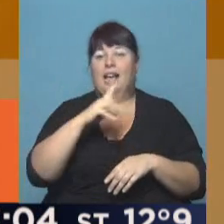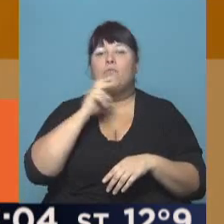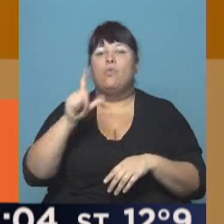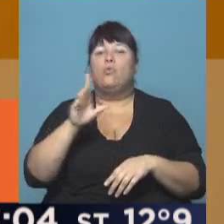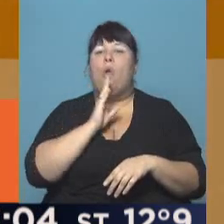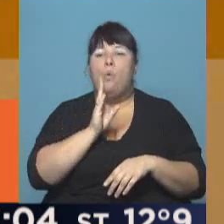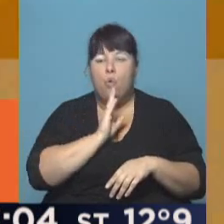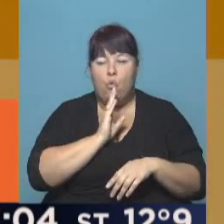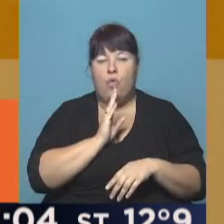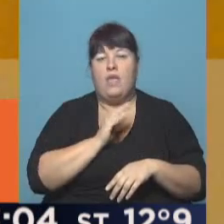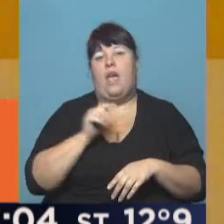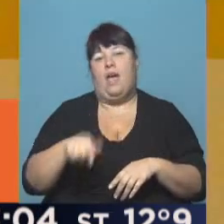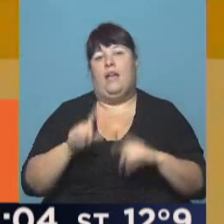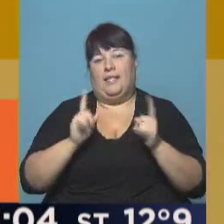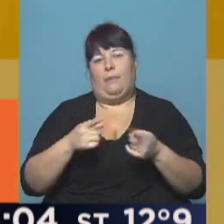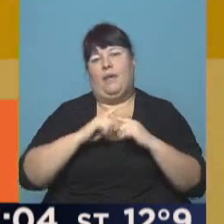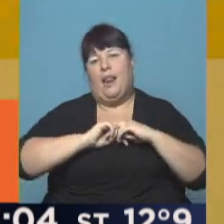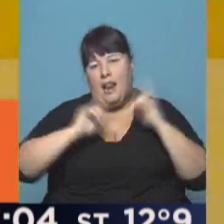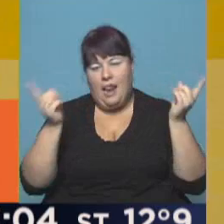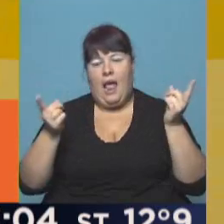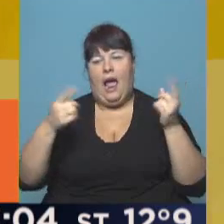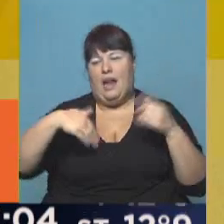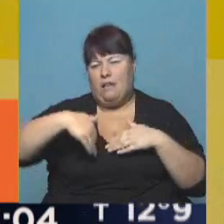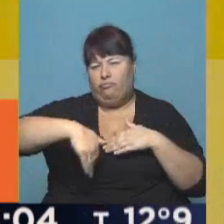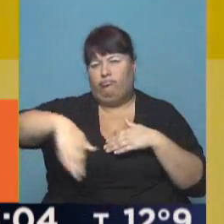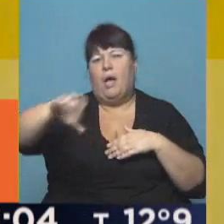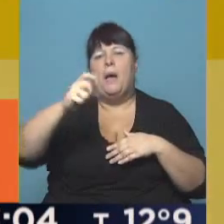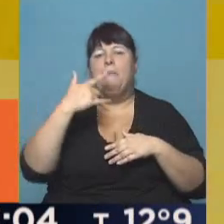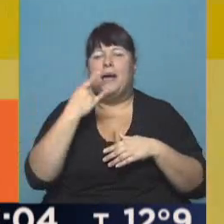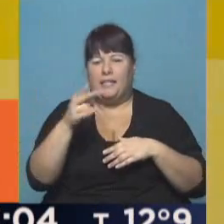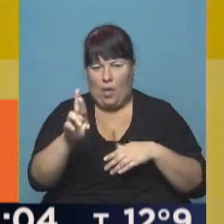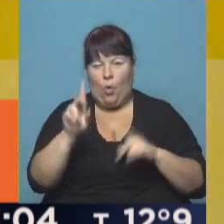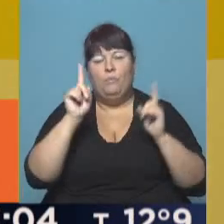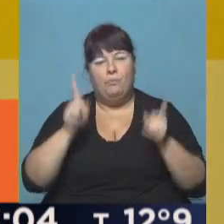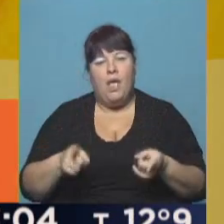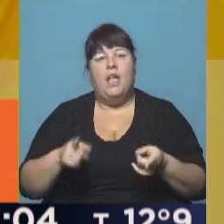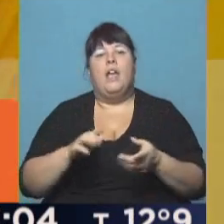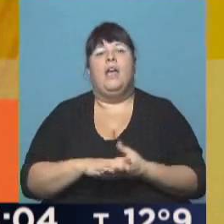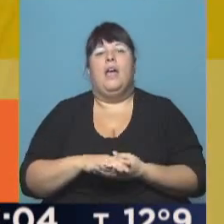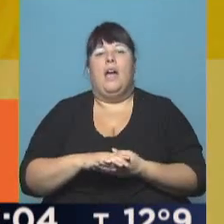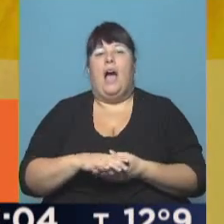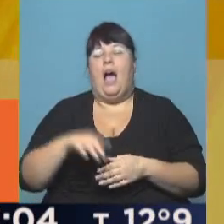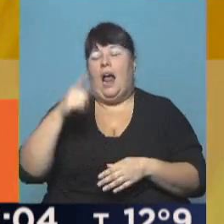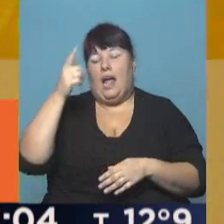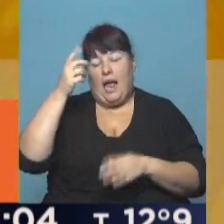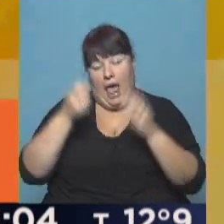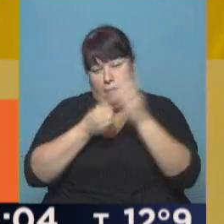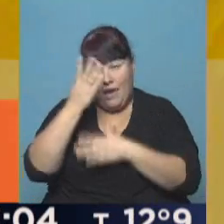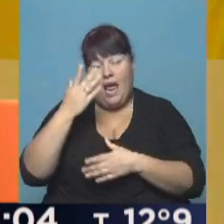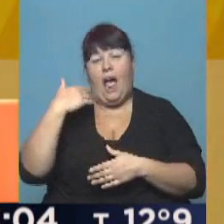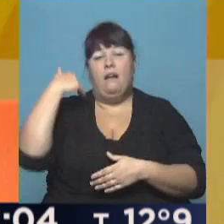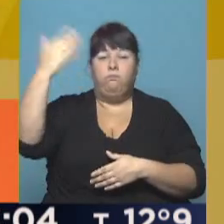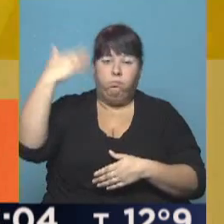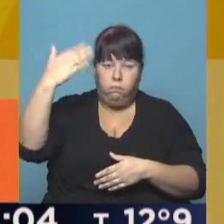Día en esta, por supuesto, larga calle de Pasteur. Lo cierto es que a partir de las horas de la mañana, cuando los